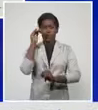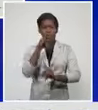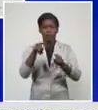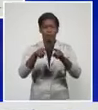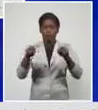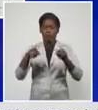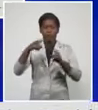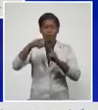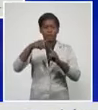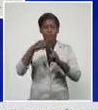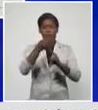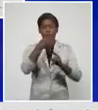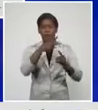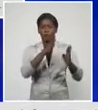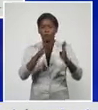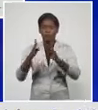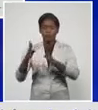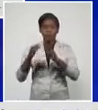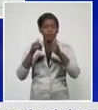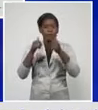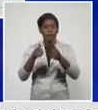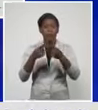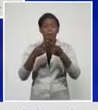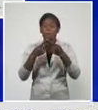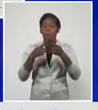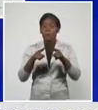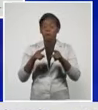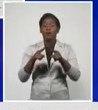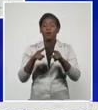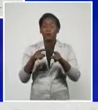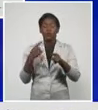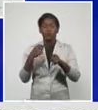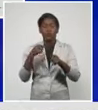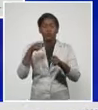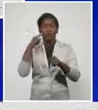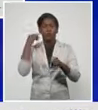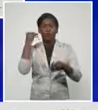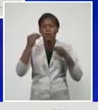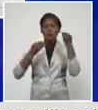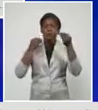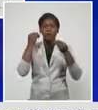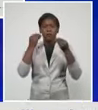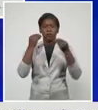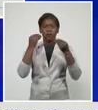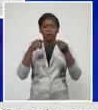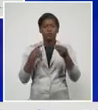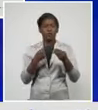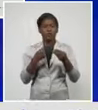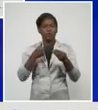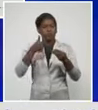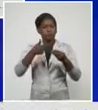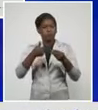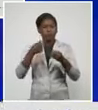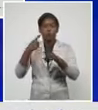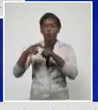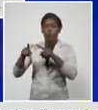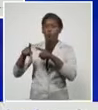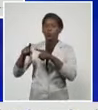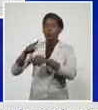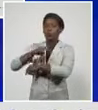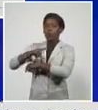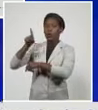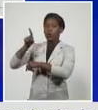¿no? Y hoy veíamos también como algunos países totalmente colapsados las salas de